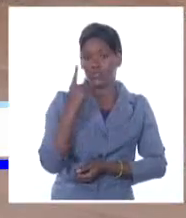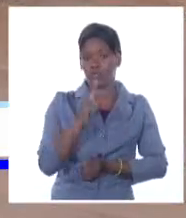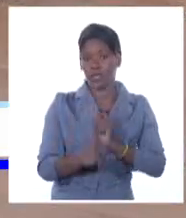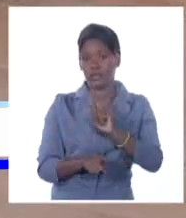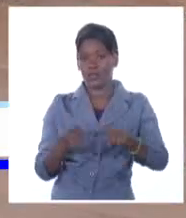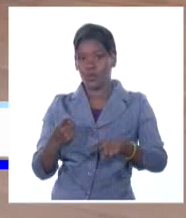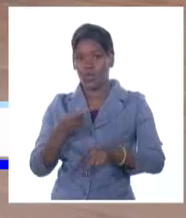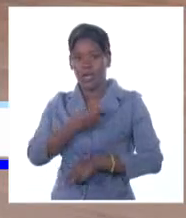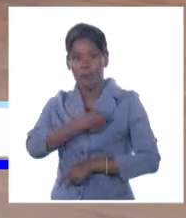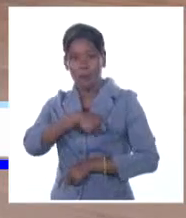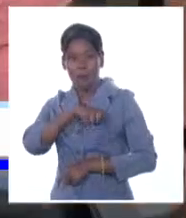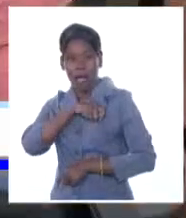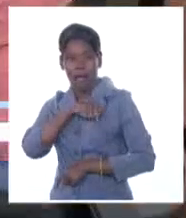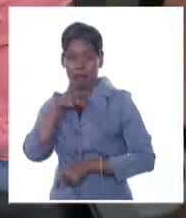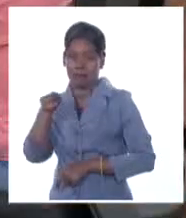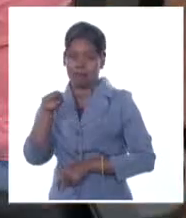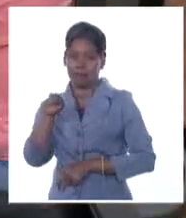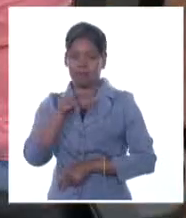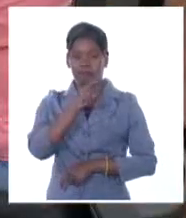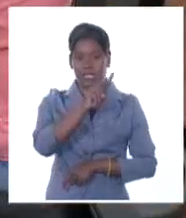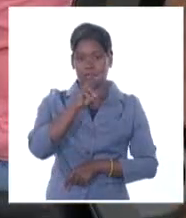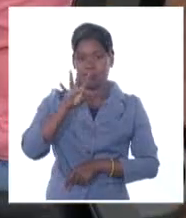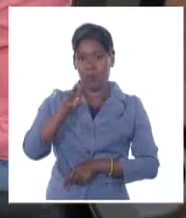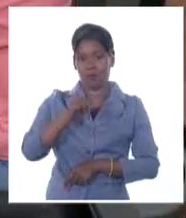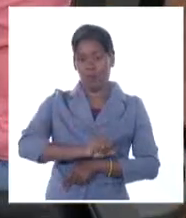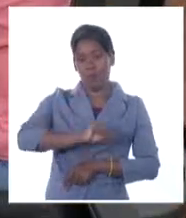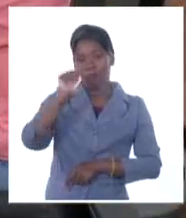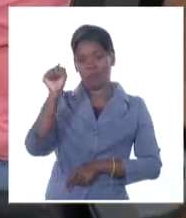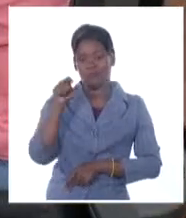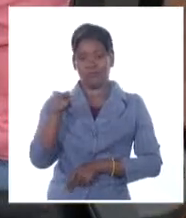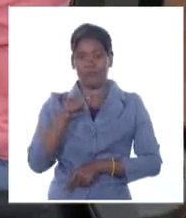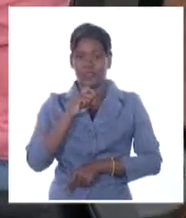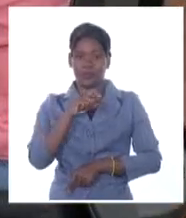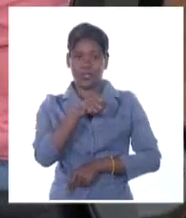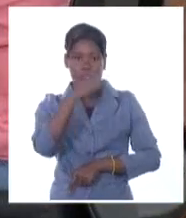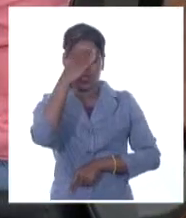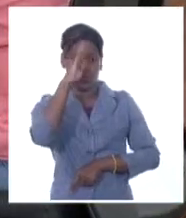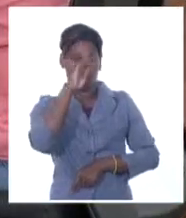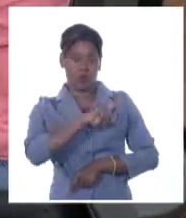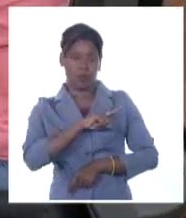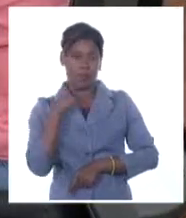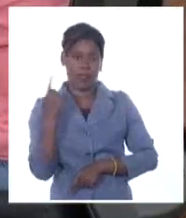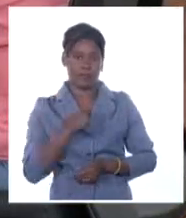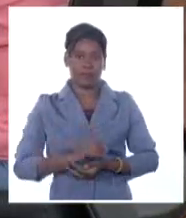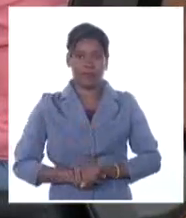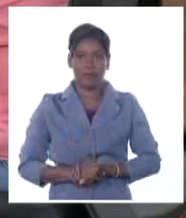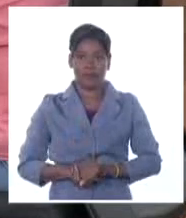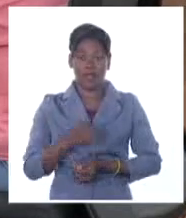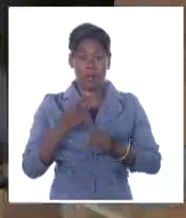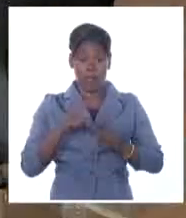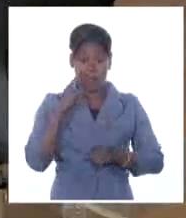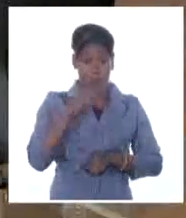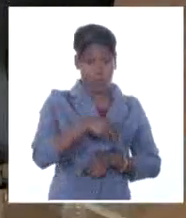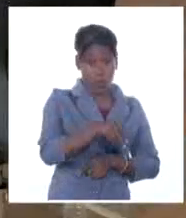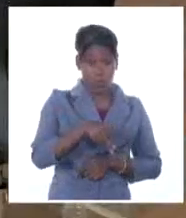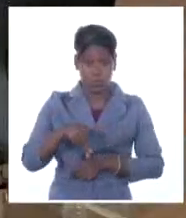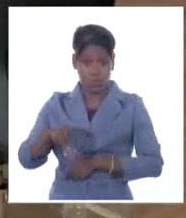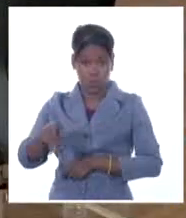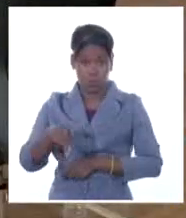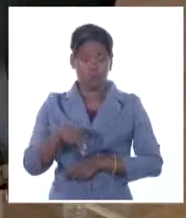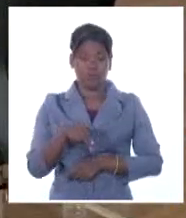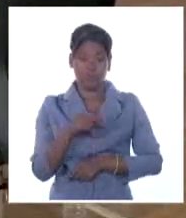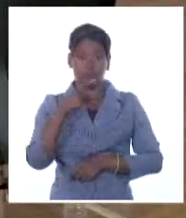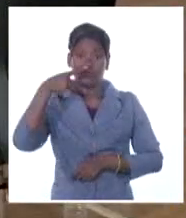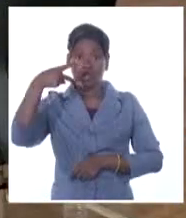Eduardo Iturrizaga en 24 de una pausa en Candela Siciliana. Mientras, inclinaron su rey Luis Ernesto Quesada con